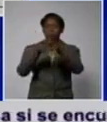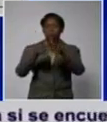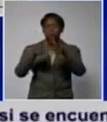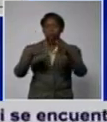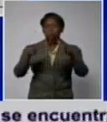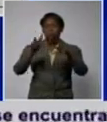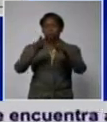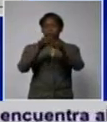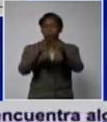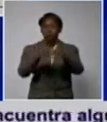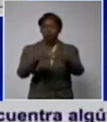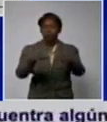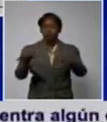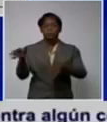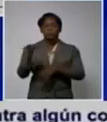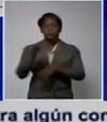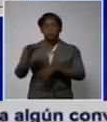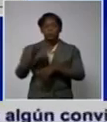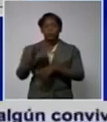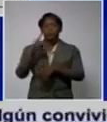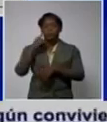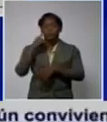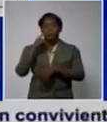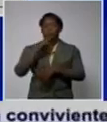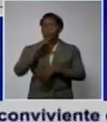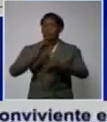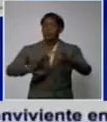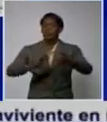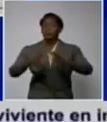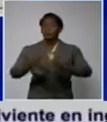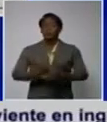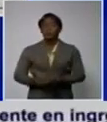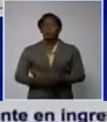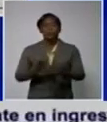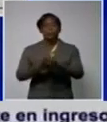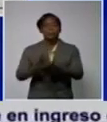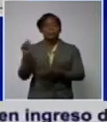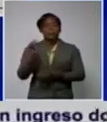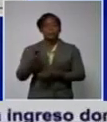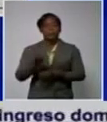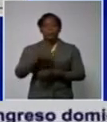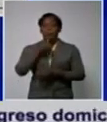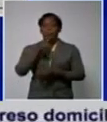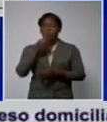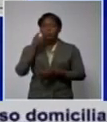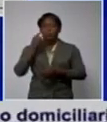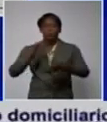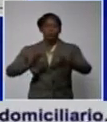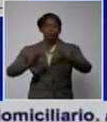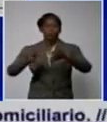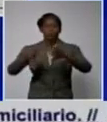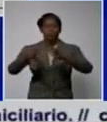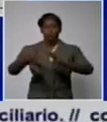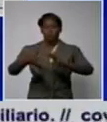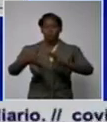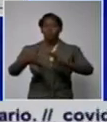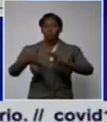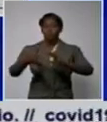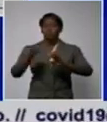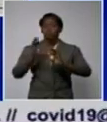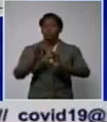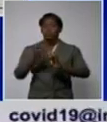sus municipios. Mayabeque parece que quiere ir bajando la transmisión, así se aprecia en su